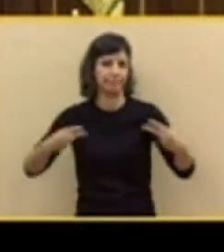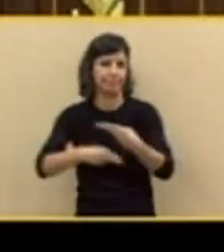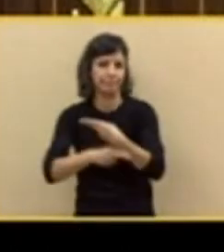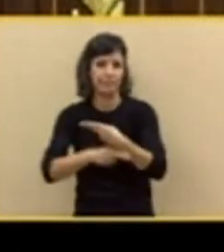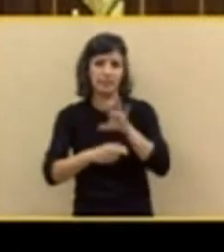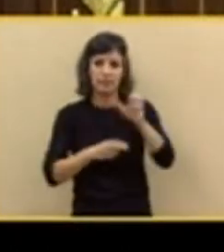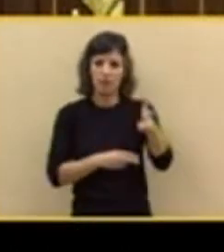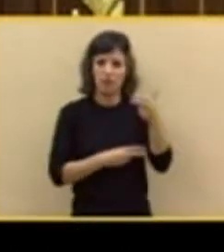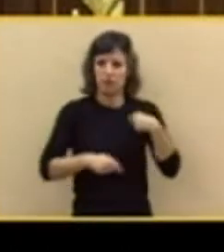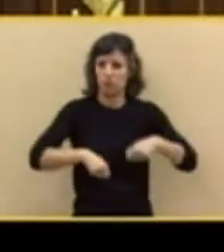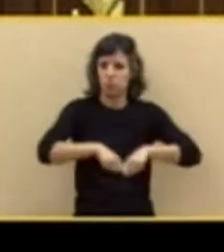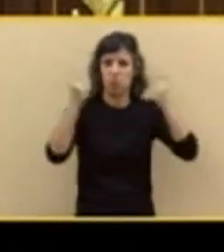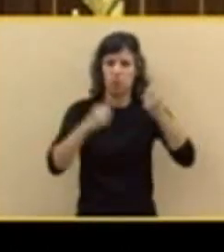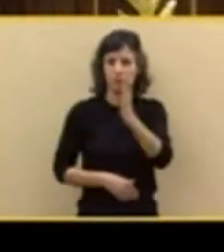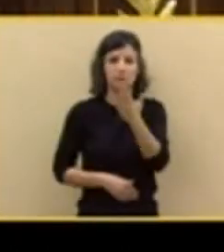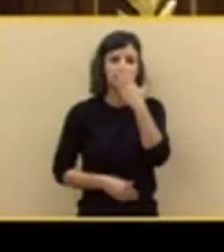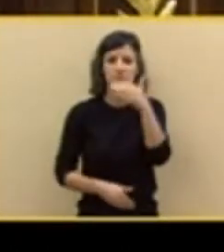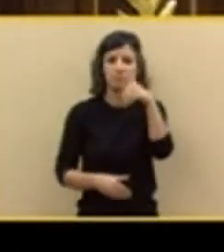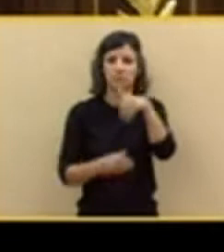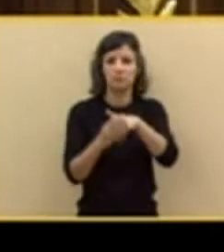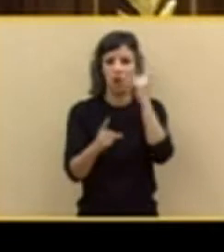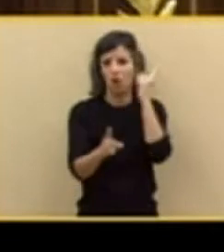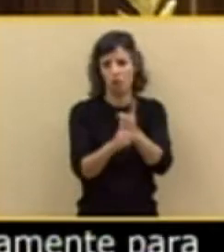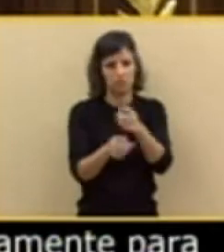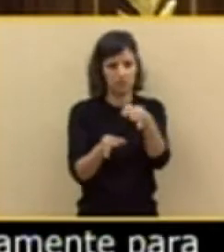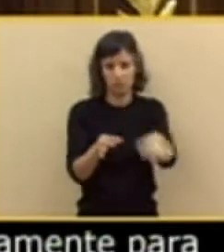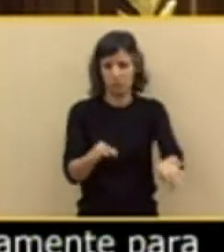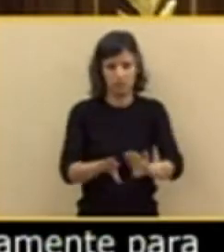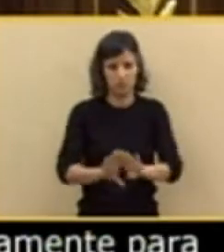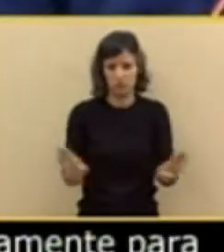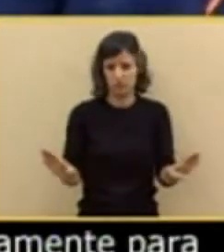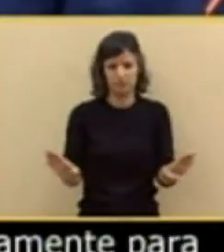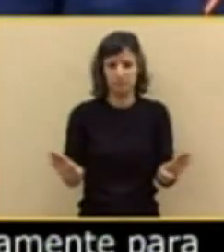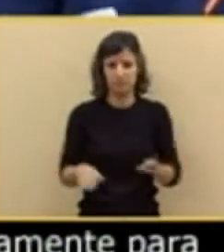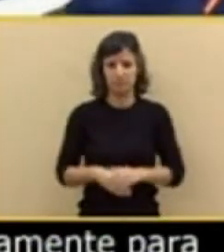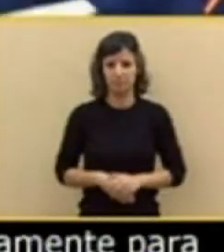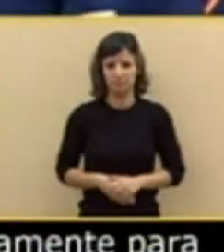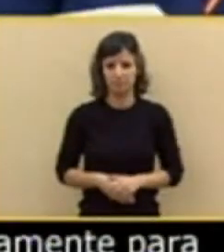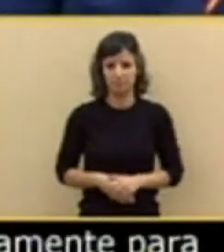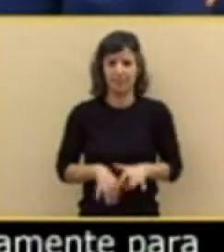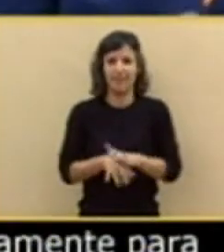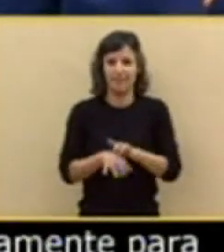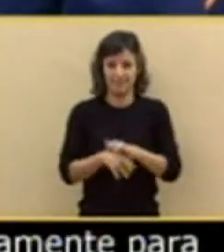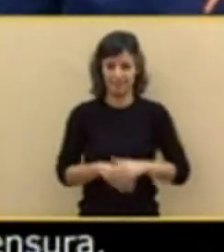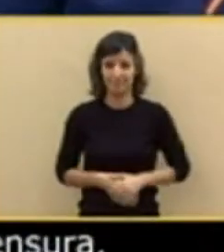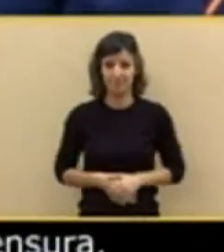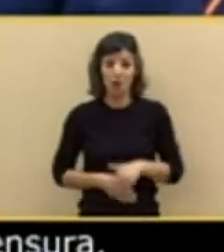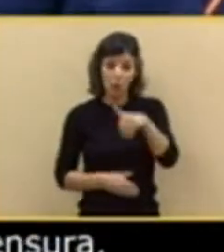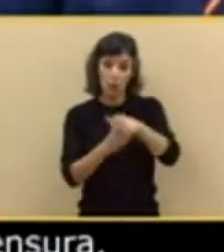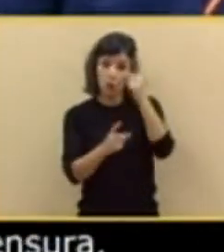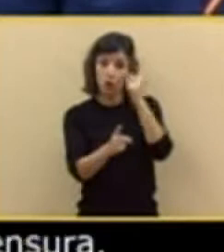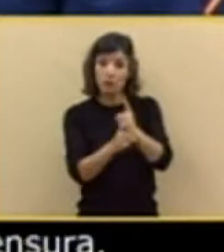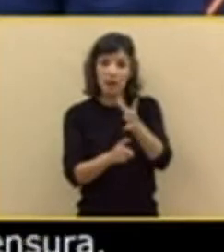¿Ha conseguido Pablo Casado los titulares y el apoyo mediático e incluso del enemigo?